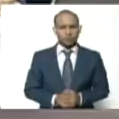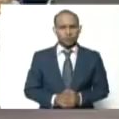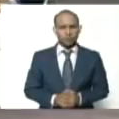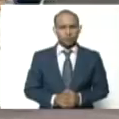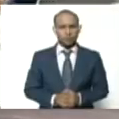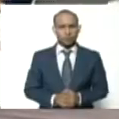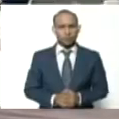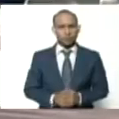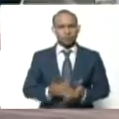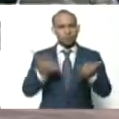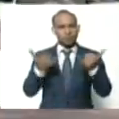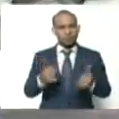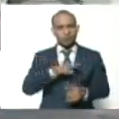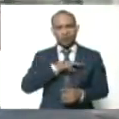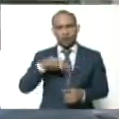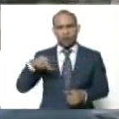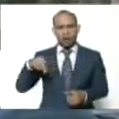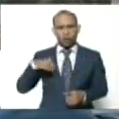Ya nos ponemos